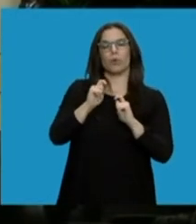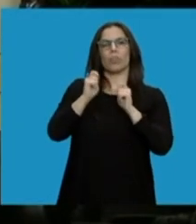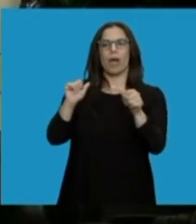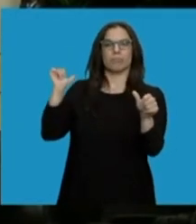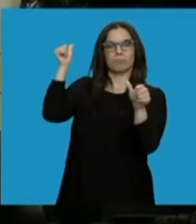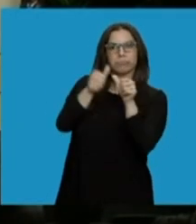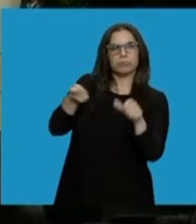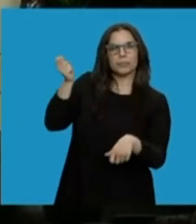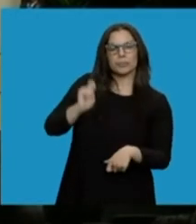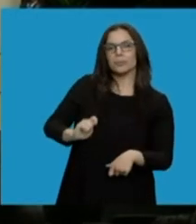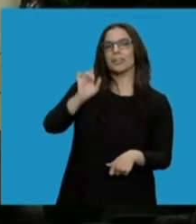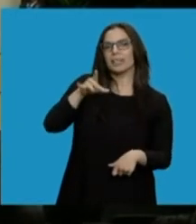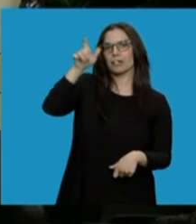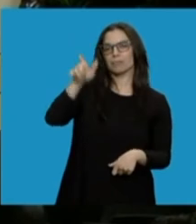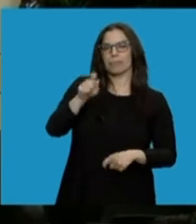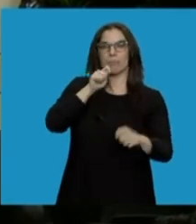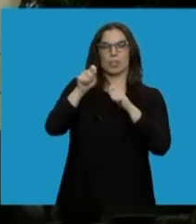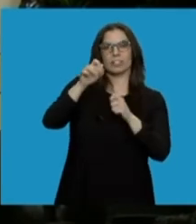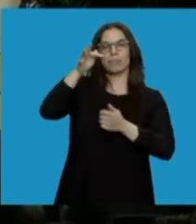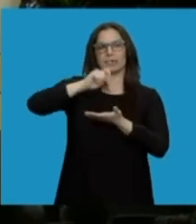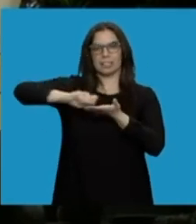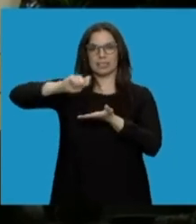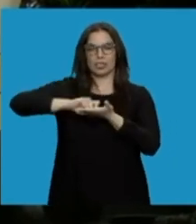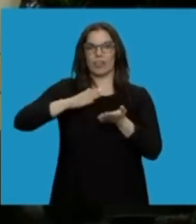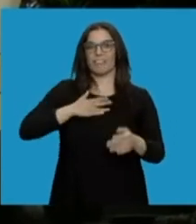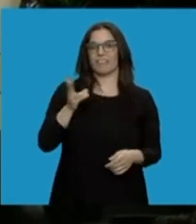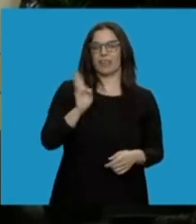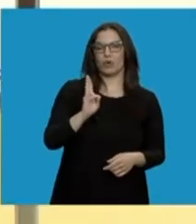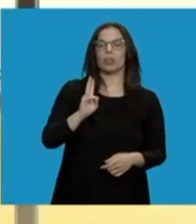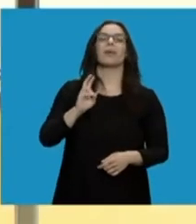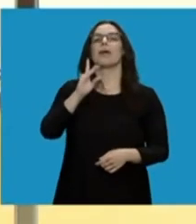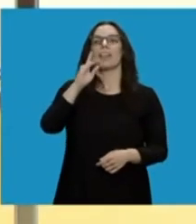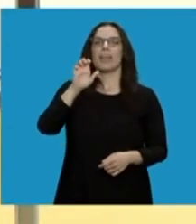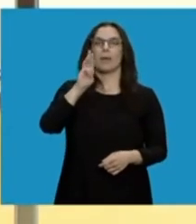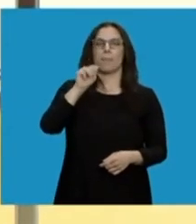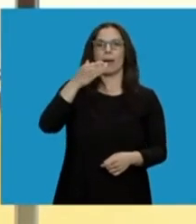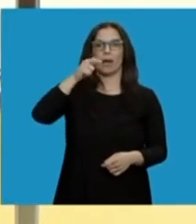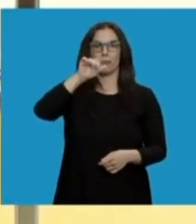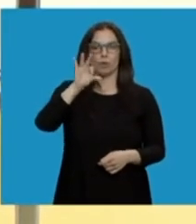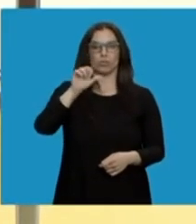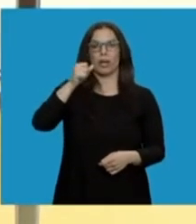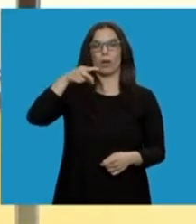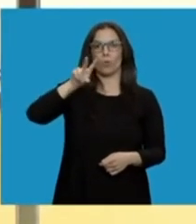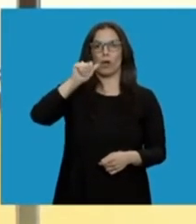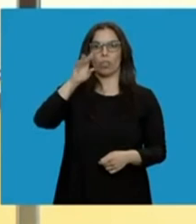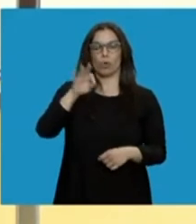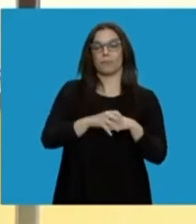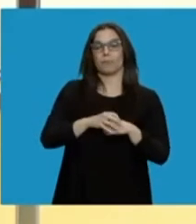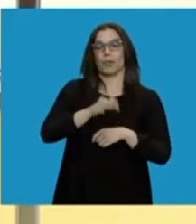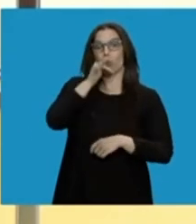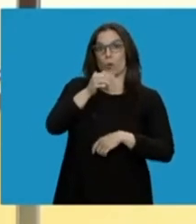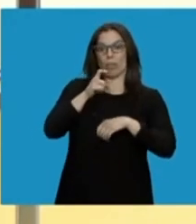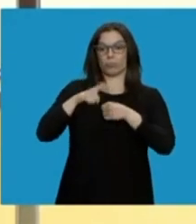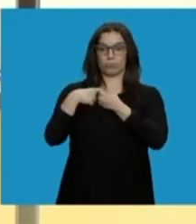trayectoria profesional al periodista y escritor vallisoletano Ángel María de Pablos Aguado, propuesto por varios miembros del jurado